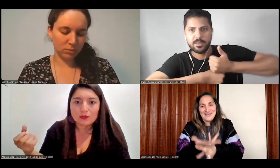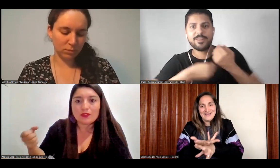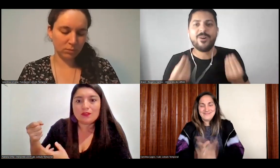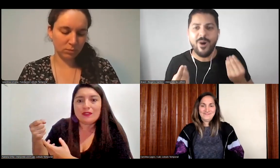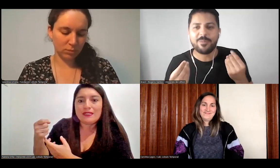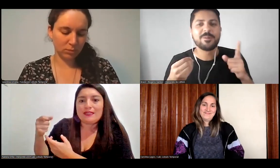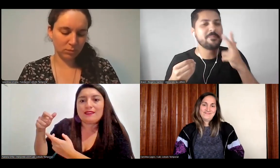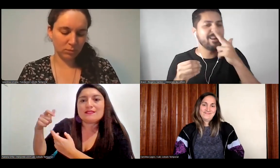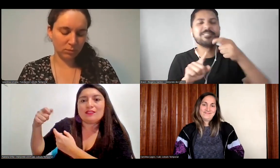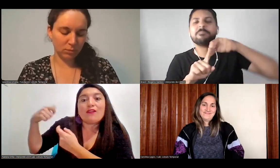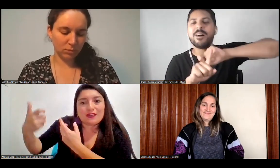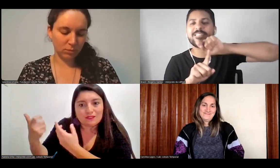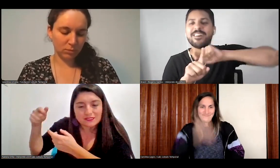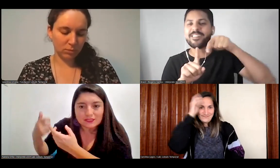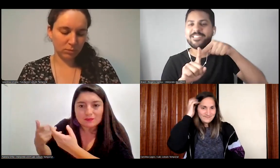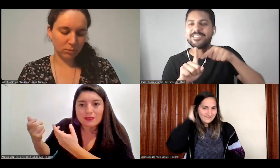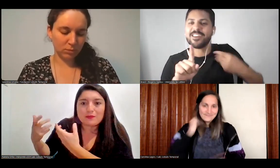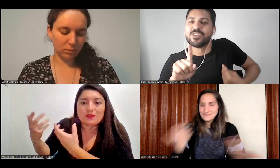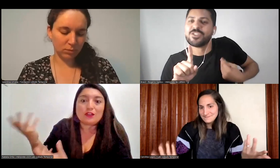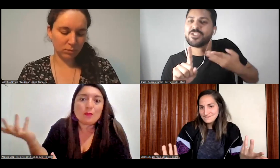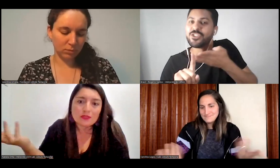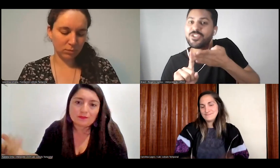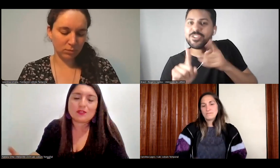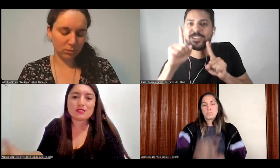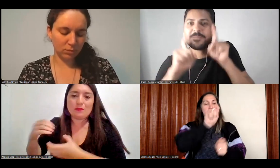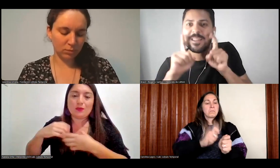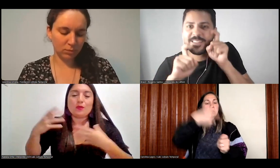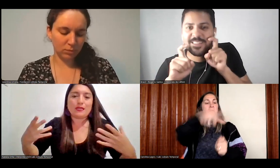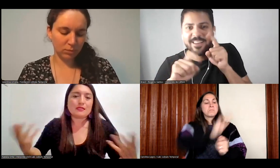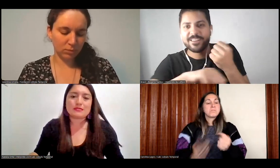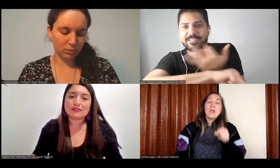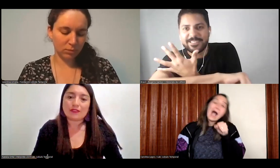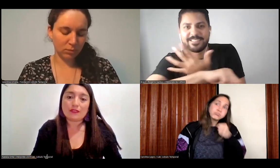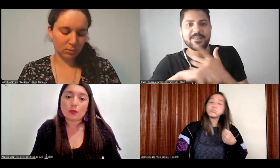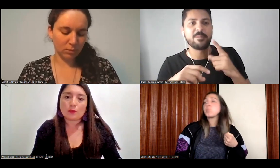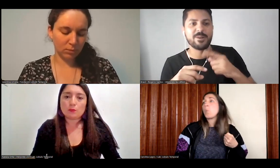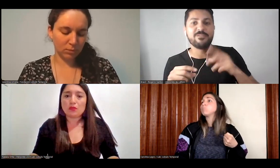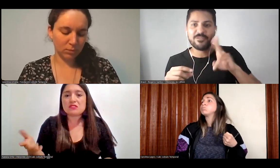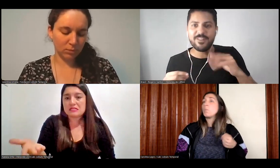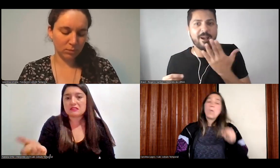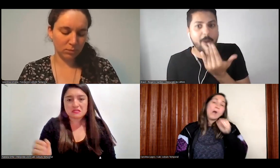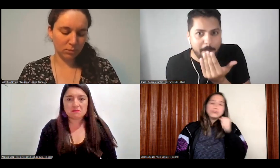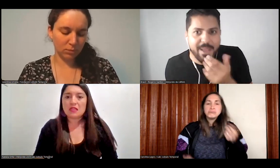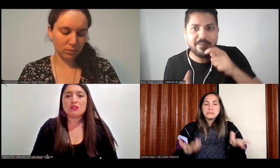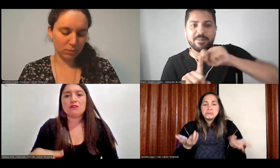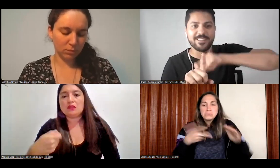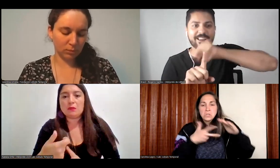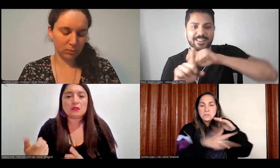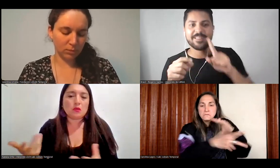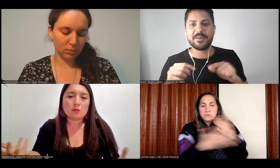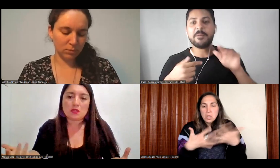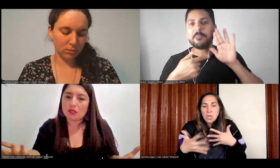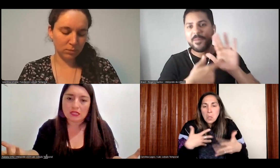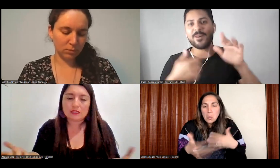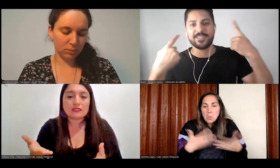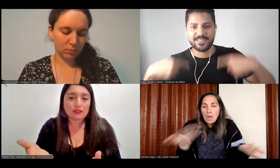el plátano cuando está siendo abierto, ¿cierto? Para poder ser comido. Entonces lo puedo incorporar y expresar a través del cuerpo. Puedo decir, sí, estoy abriendo el